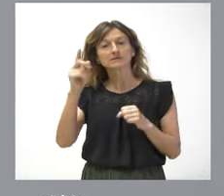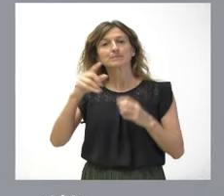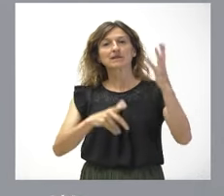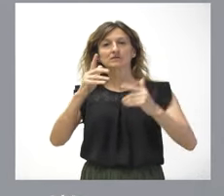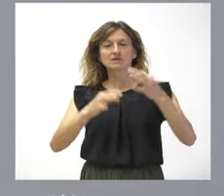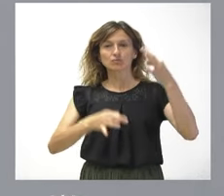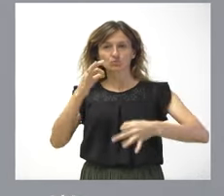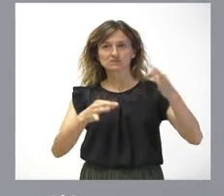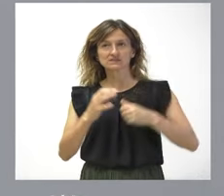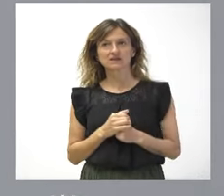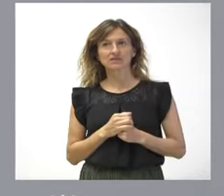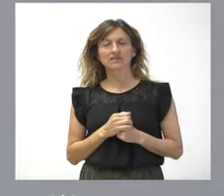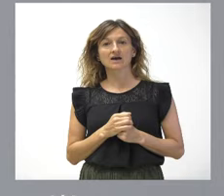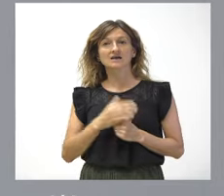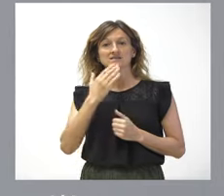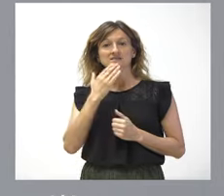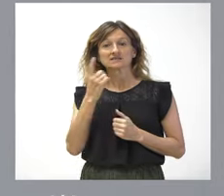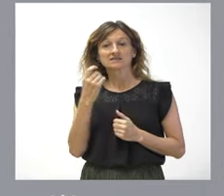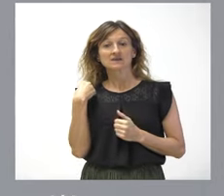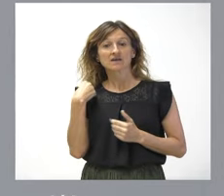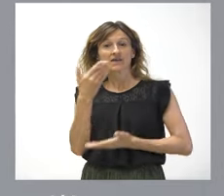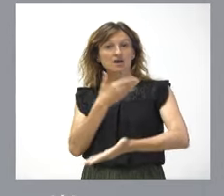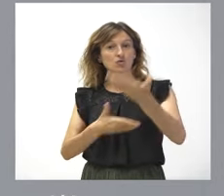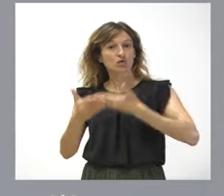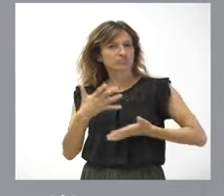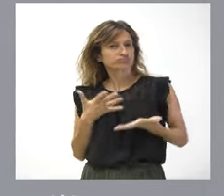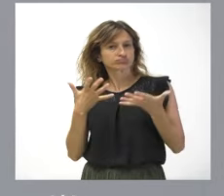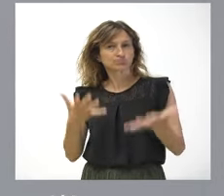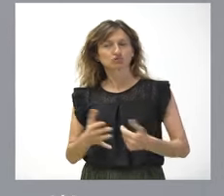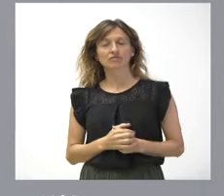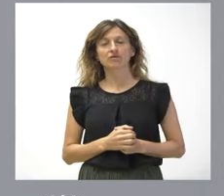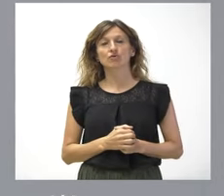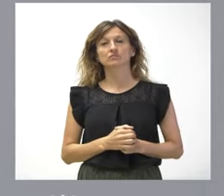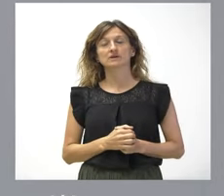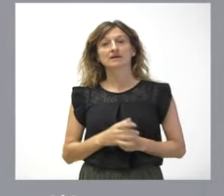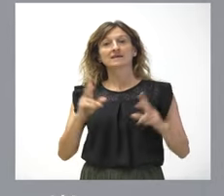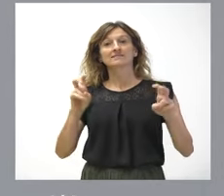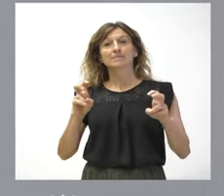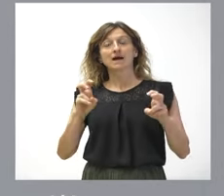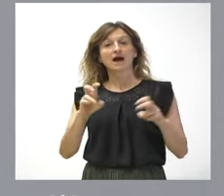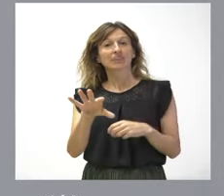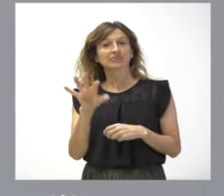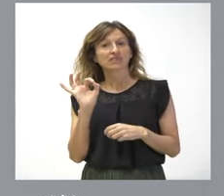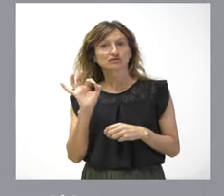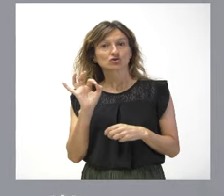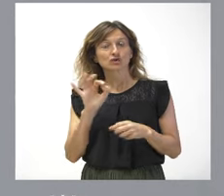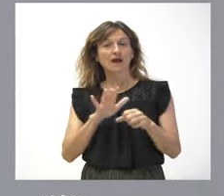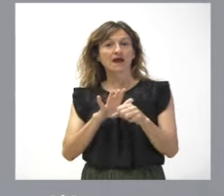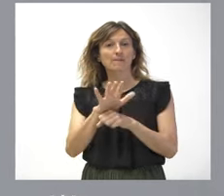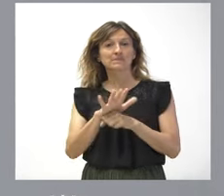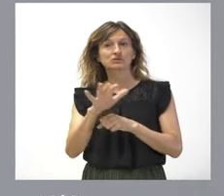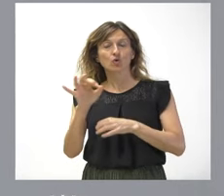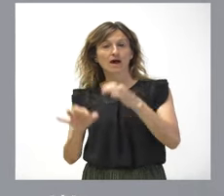Justicia si necesitan de nosotros alguna colaboración estamos a su disposición pero ahora ya el ámbito de decisión no es un ámbito administrativo